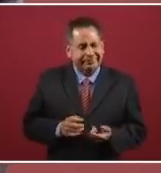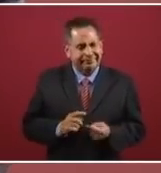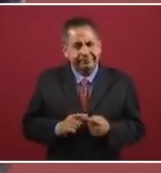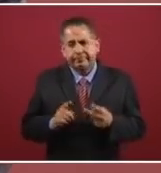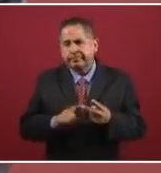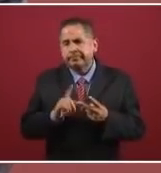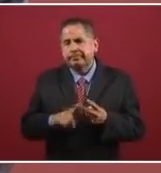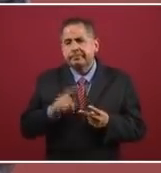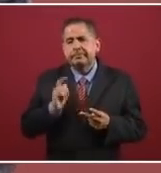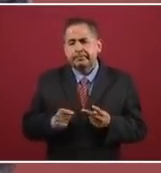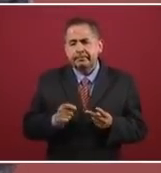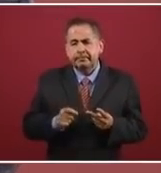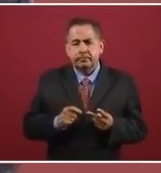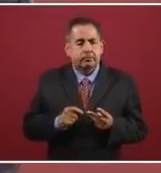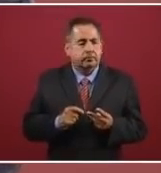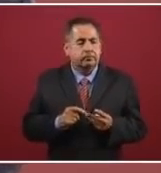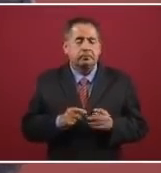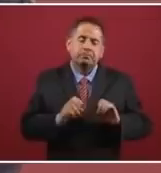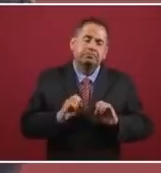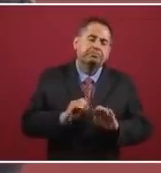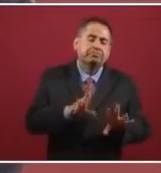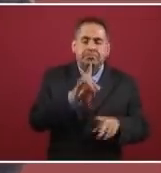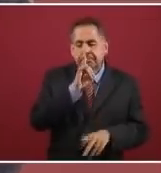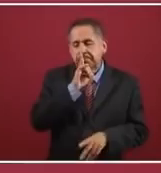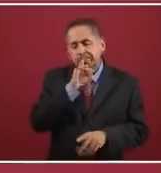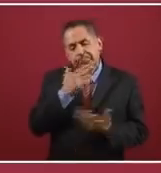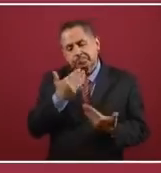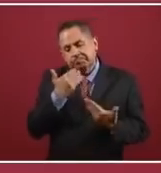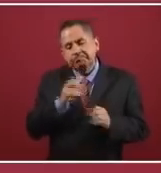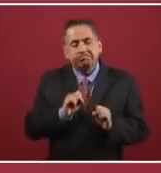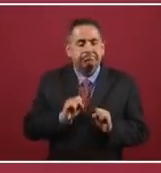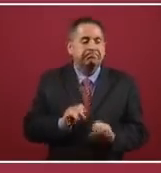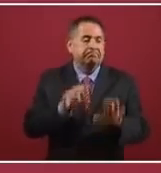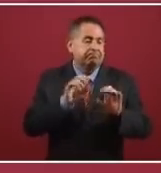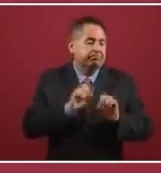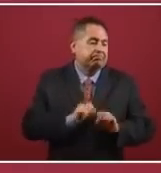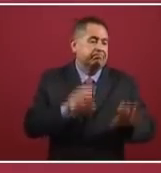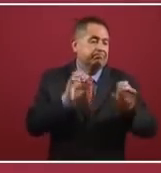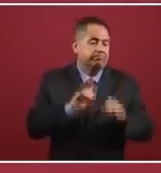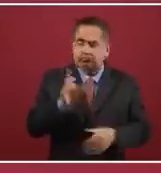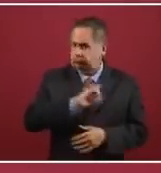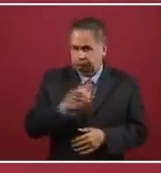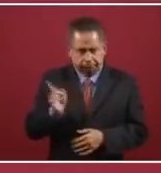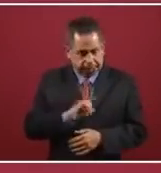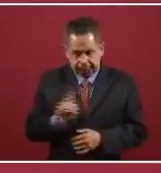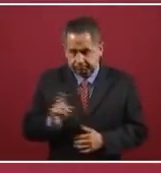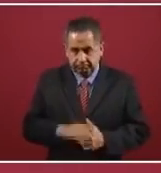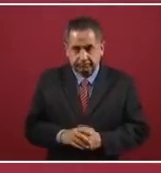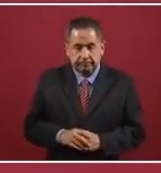sino que no se toleren hechos de esta naturaleza.